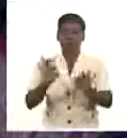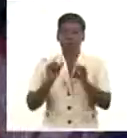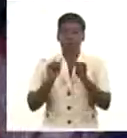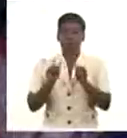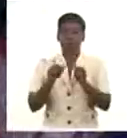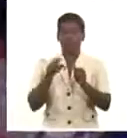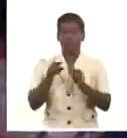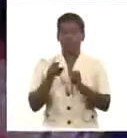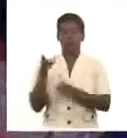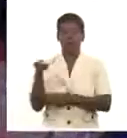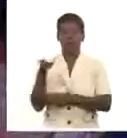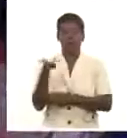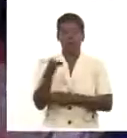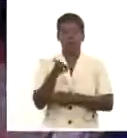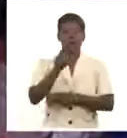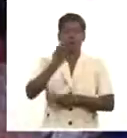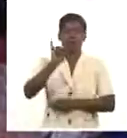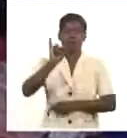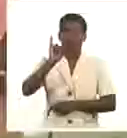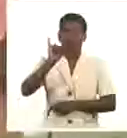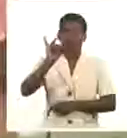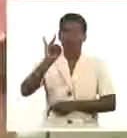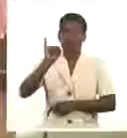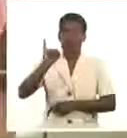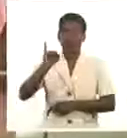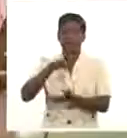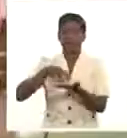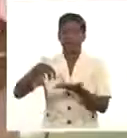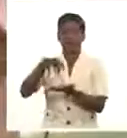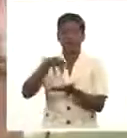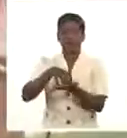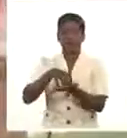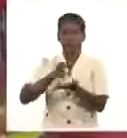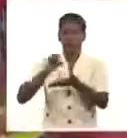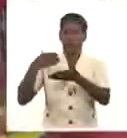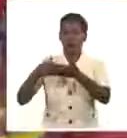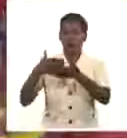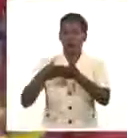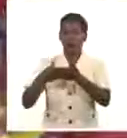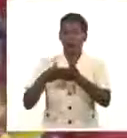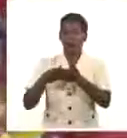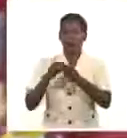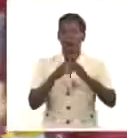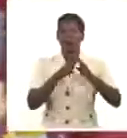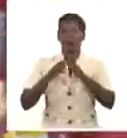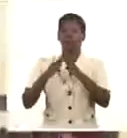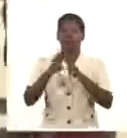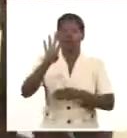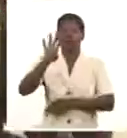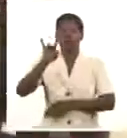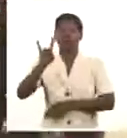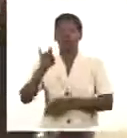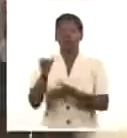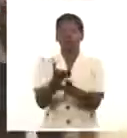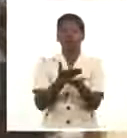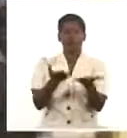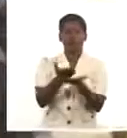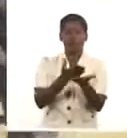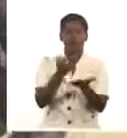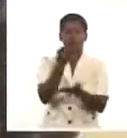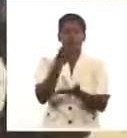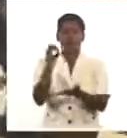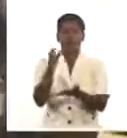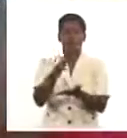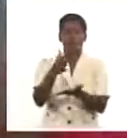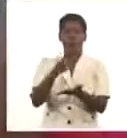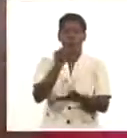246 visitas a instituciones y empresas, a las 49 comunidades y el intercambio con más de 10.600 pobladores. Sobre las